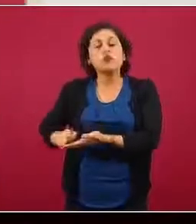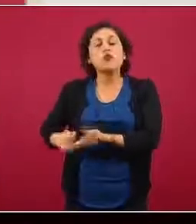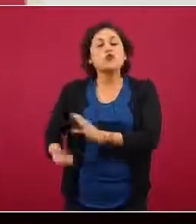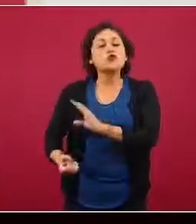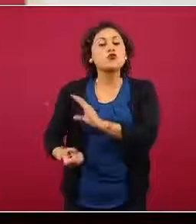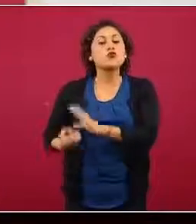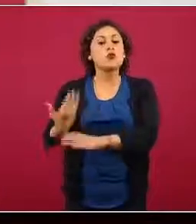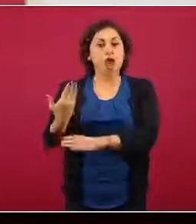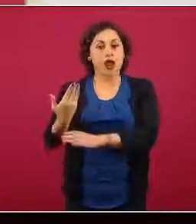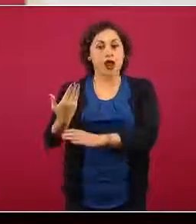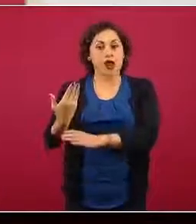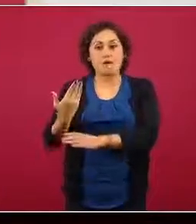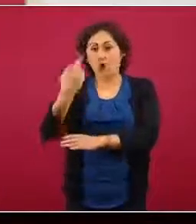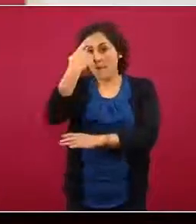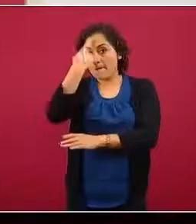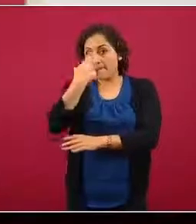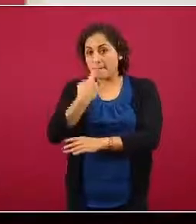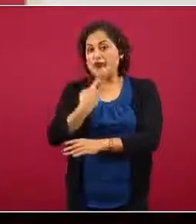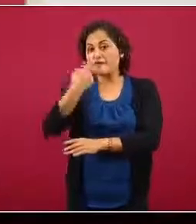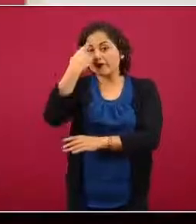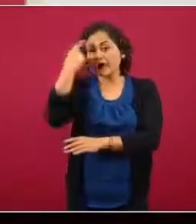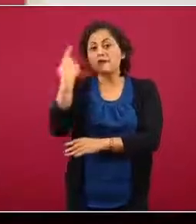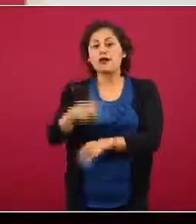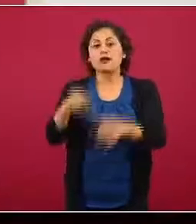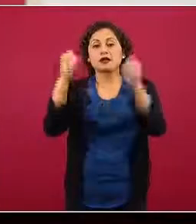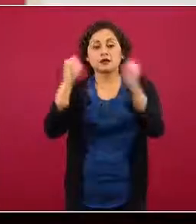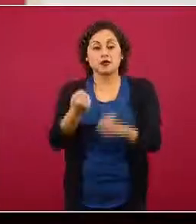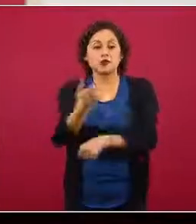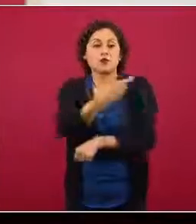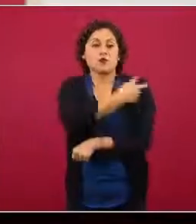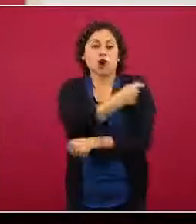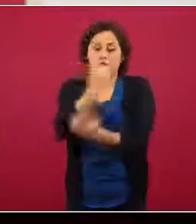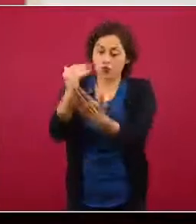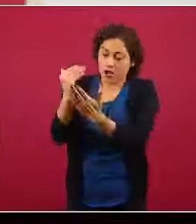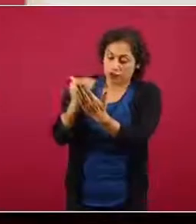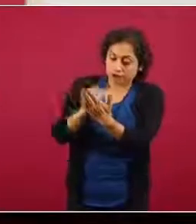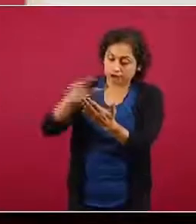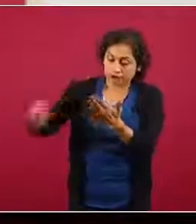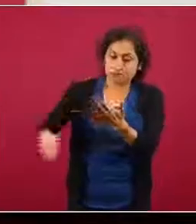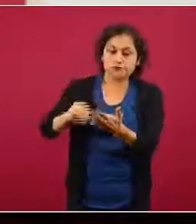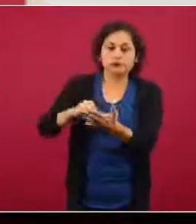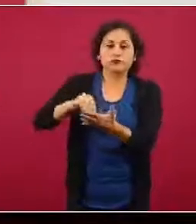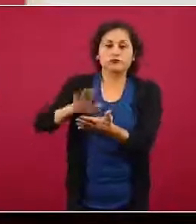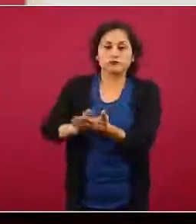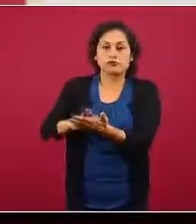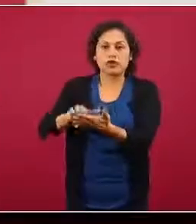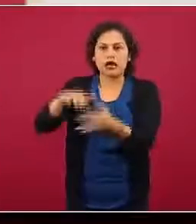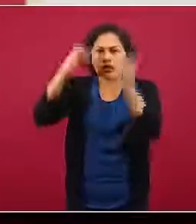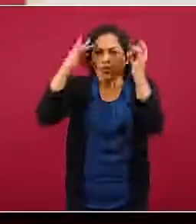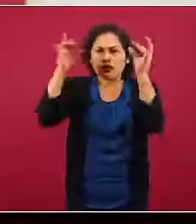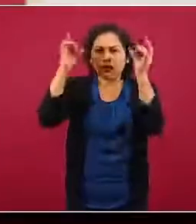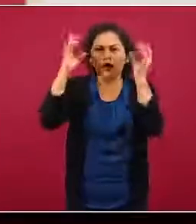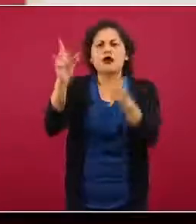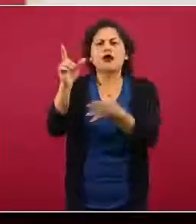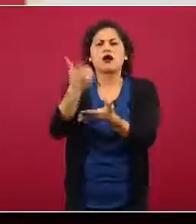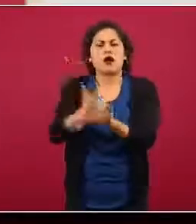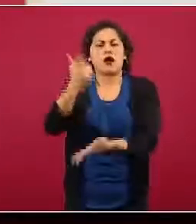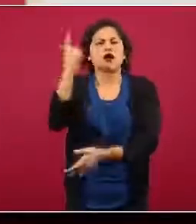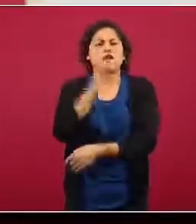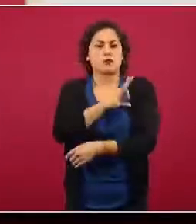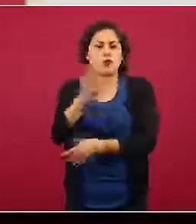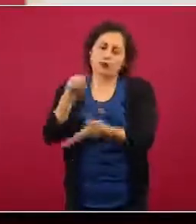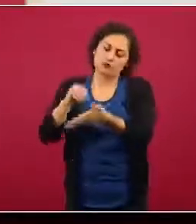perfil de seguridad de la vacuna, como que se puede presentar dolor de cabeza